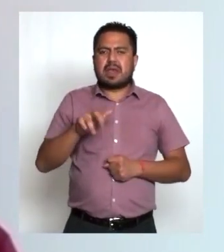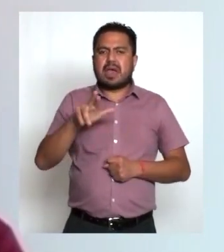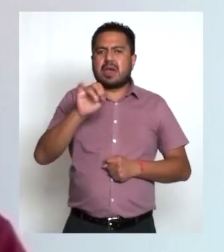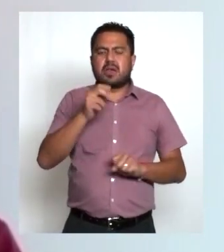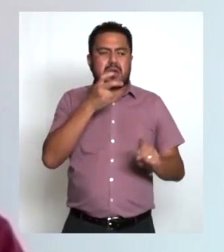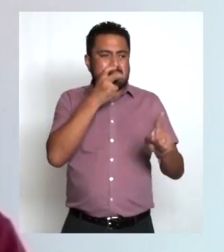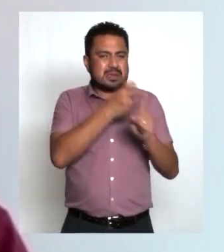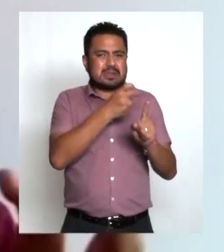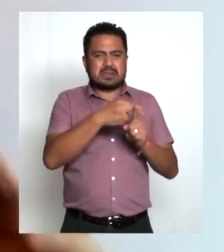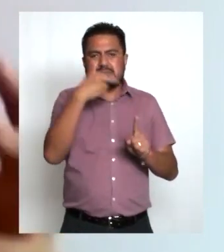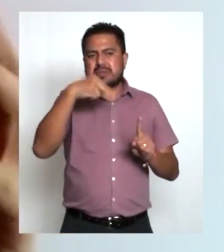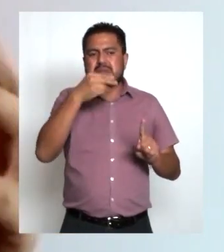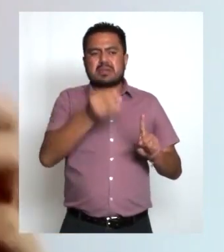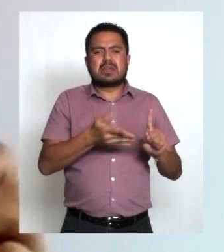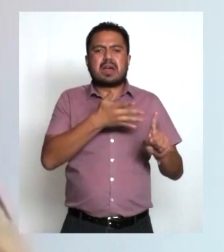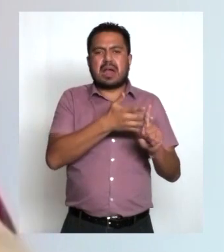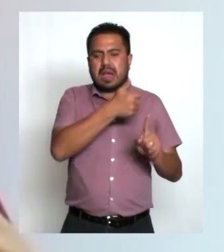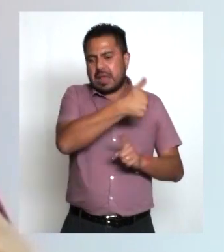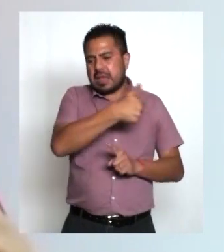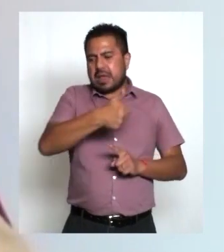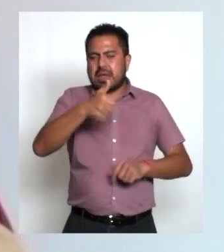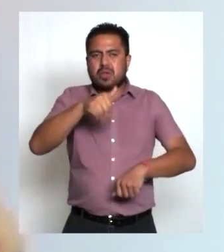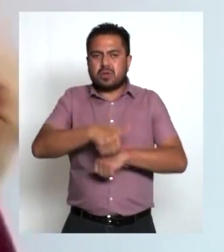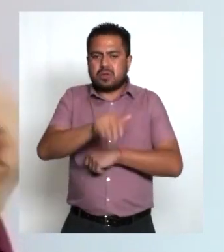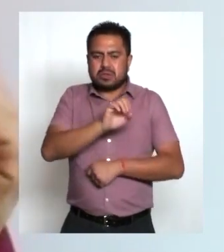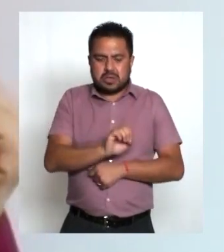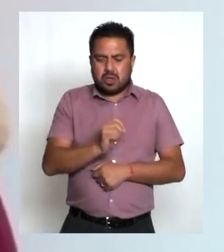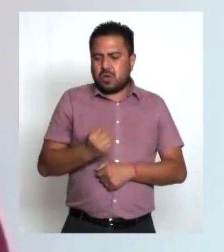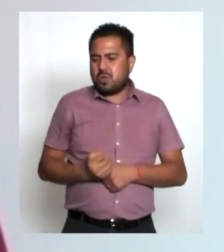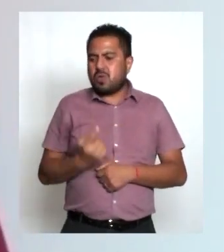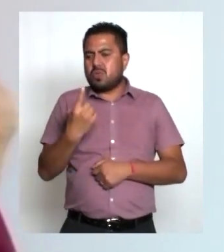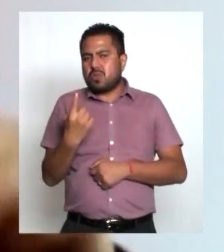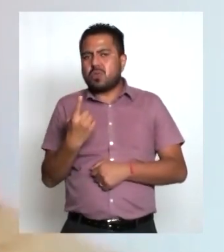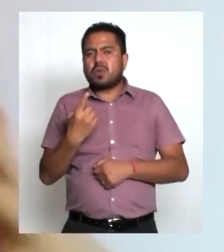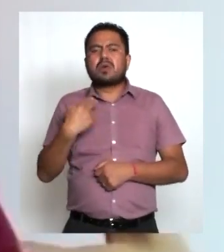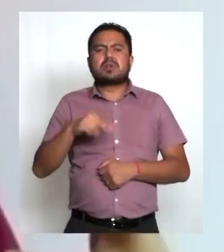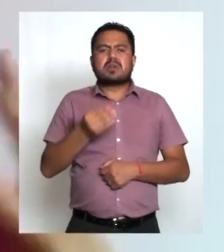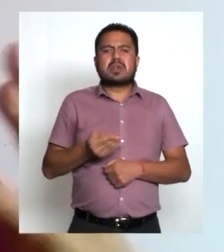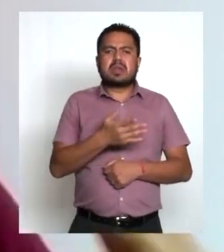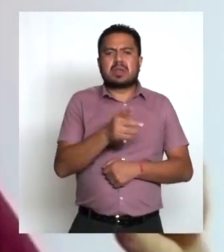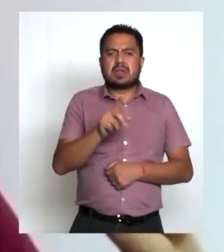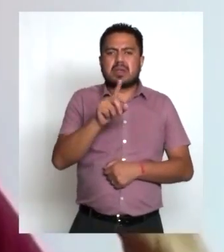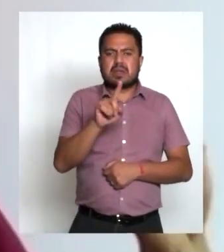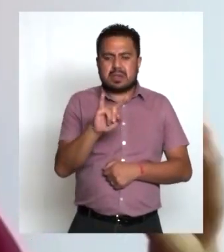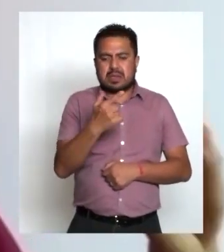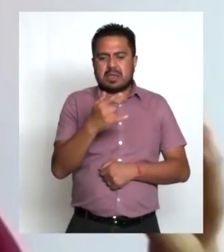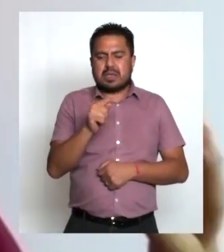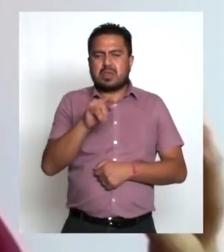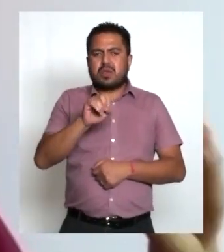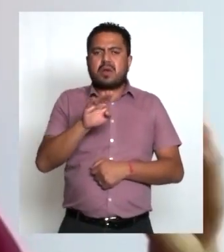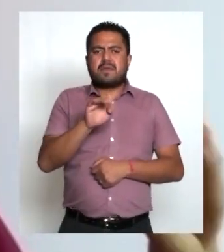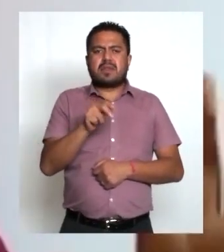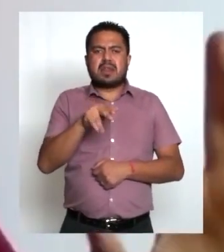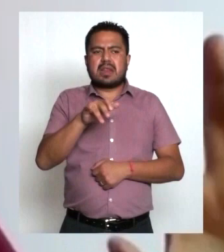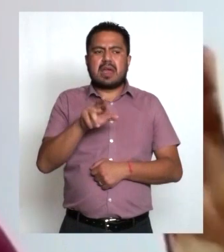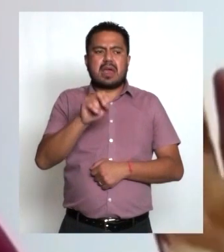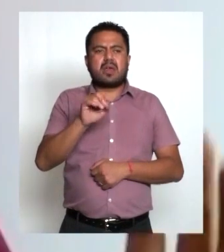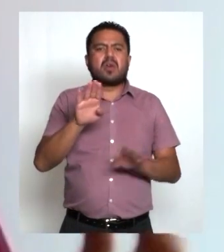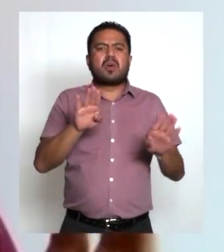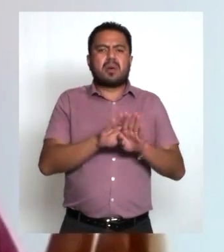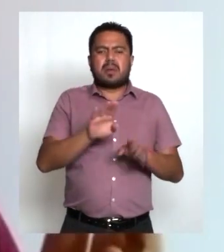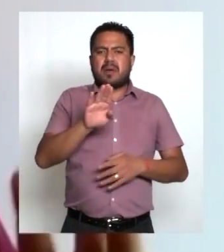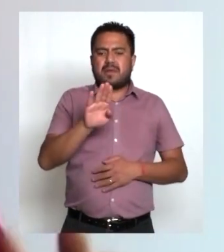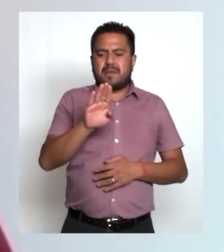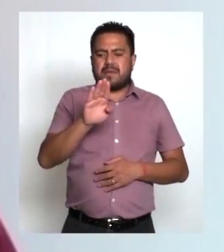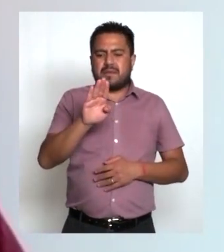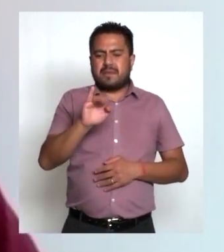binario. Entonces a eso se le llama justamente a cada número, al 0 o al 1, se le llama dígito binario, que lo usamos con el nombre